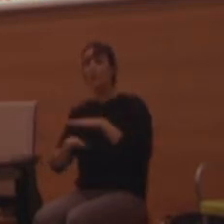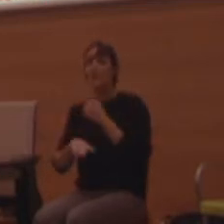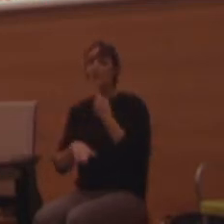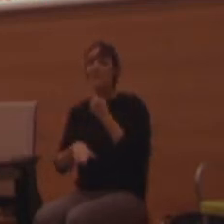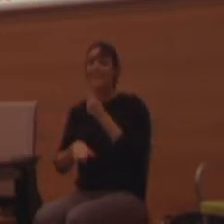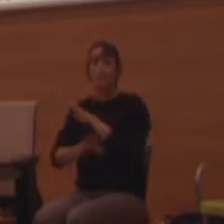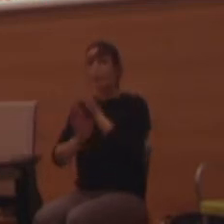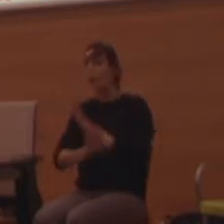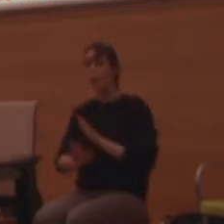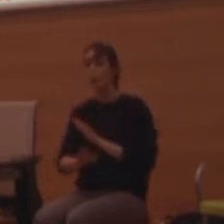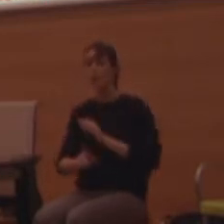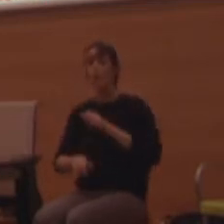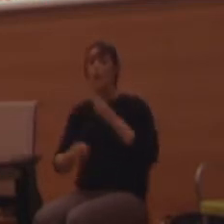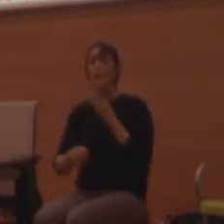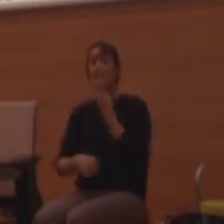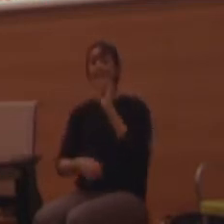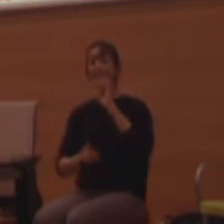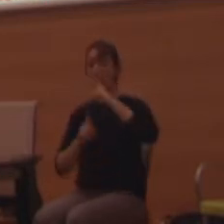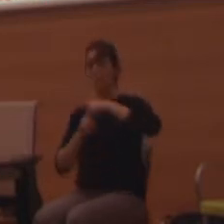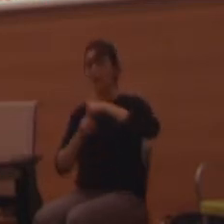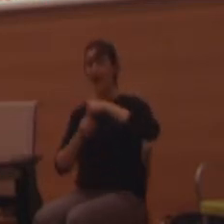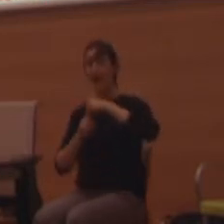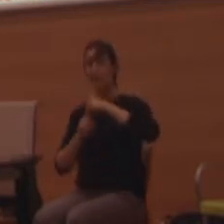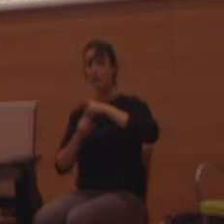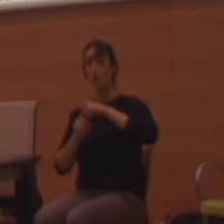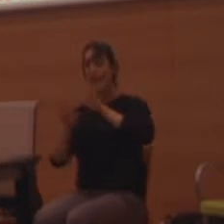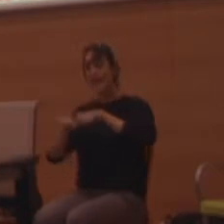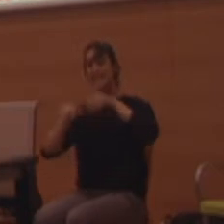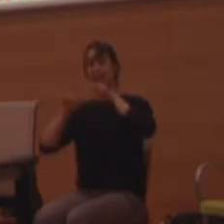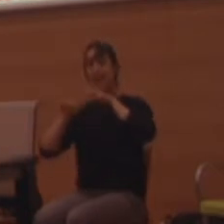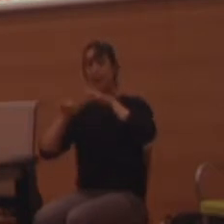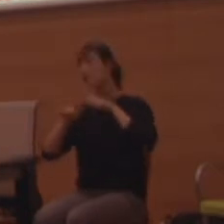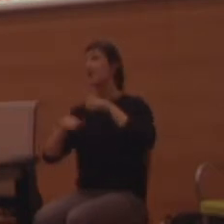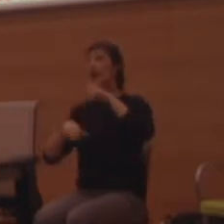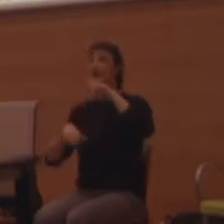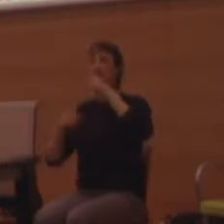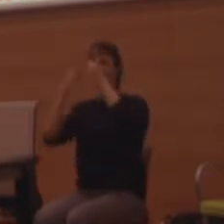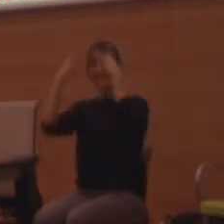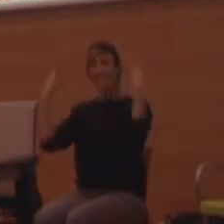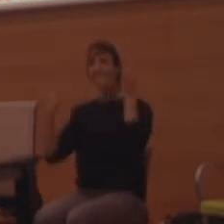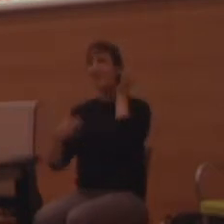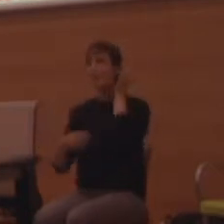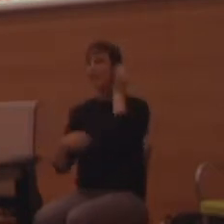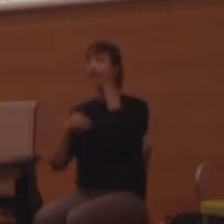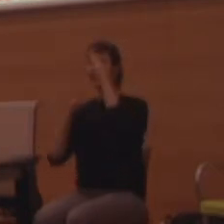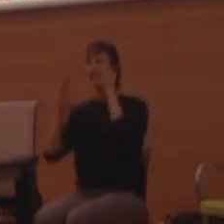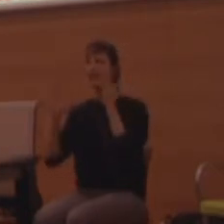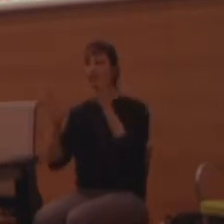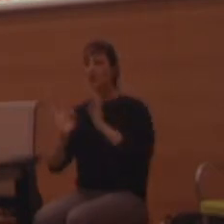día 30 de mayo en el salón de actos pues las enfermeras de